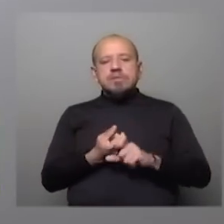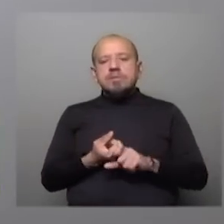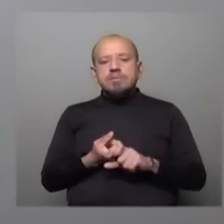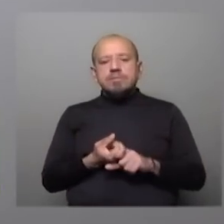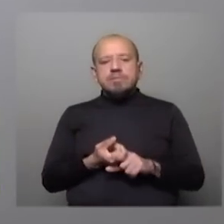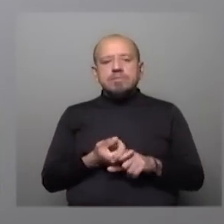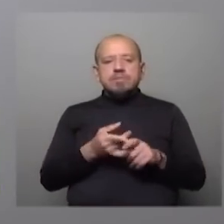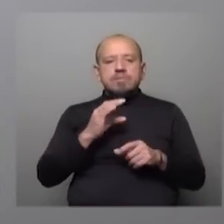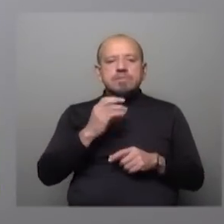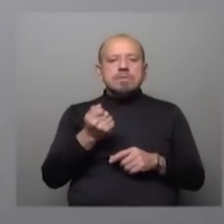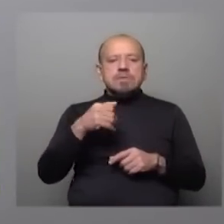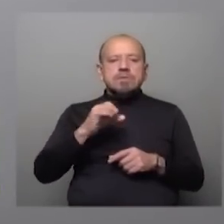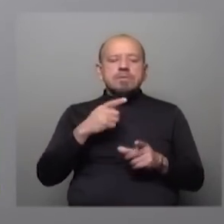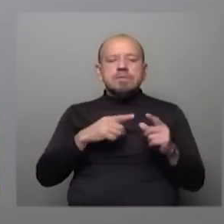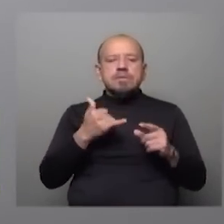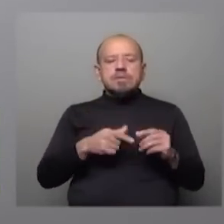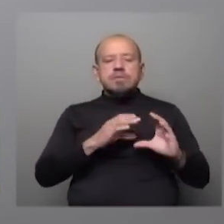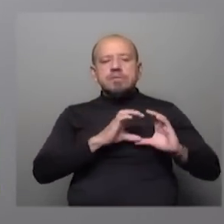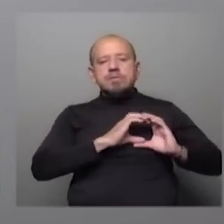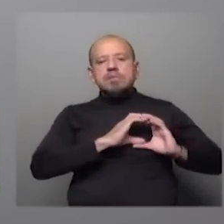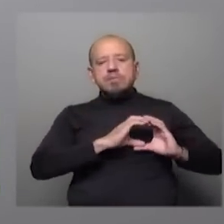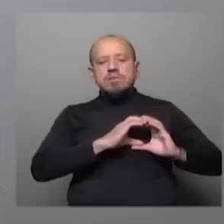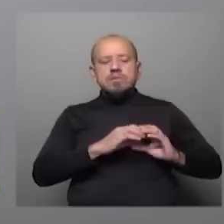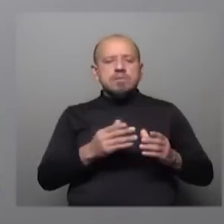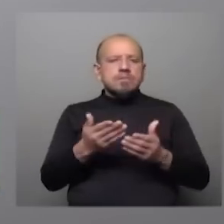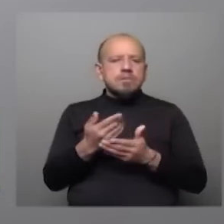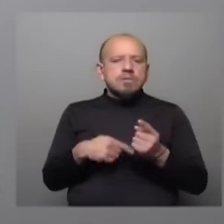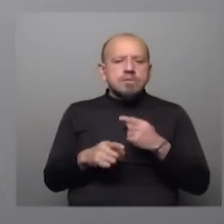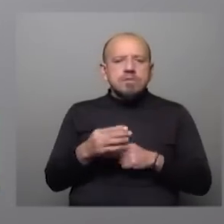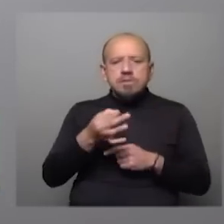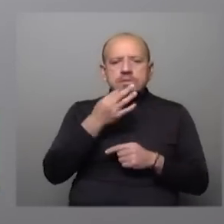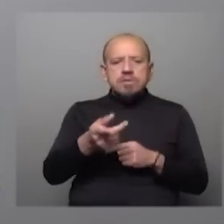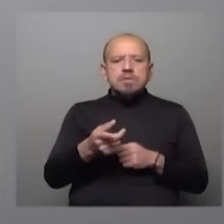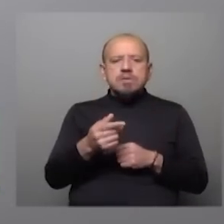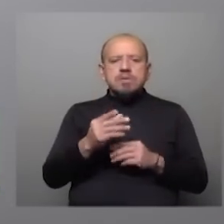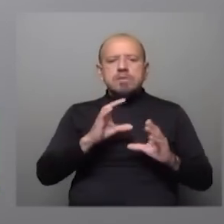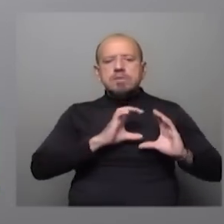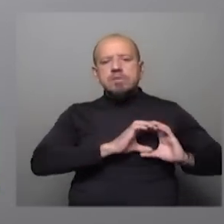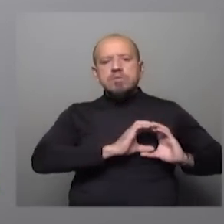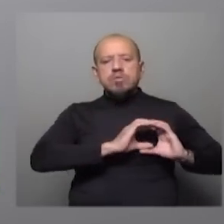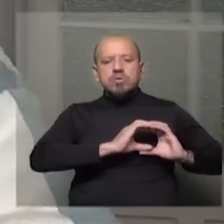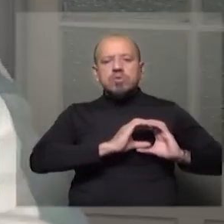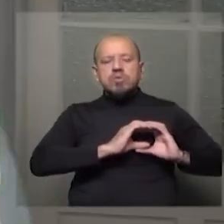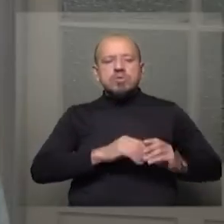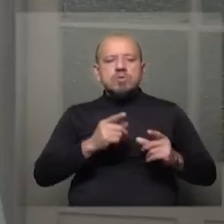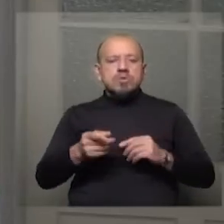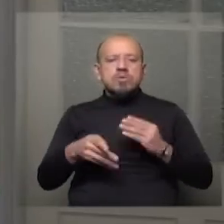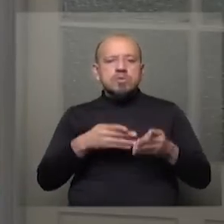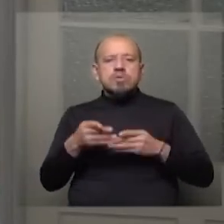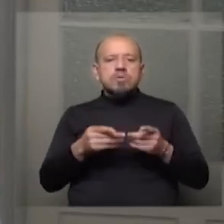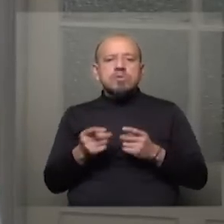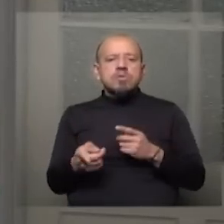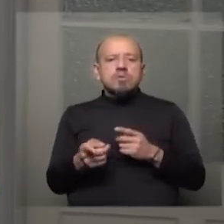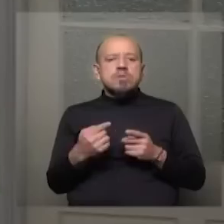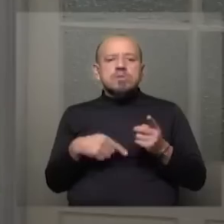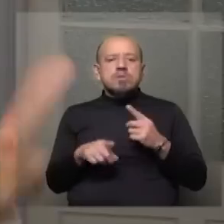Camila venía con la cardiopatía congénita no entendíamos nada Lo que pasa que te nombran la palabra corazón que vos sabés que es el funcionamiento de todo no y